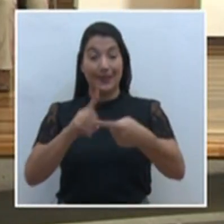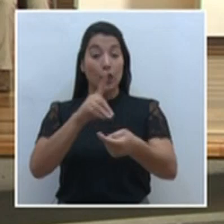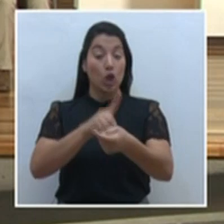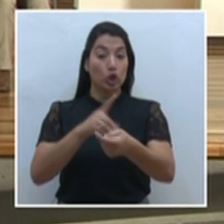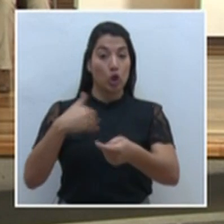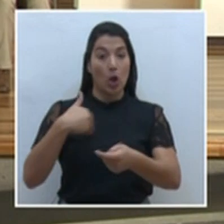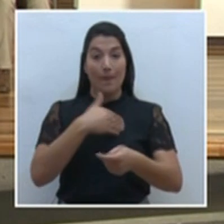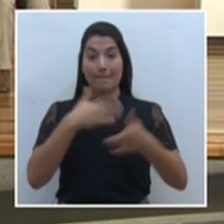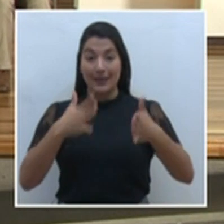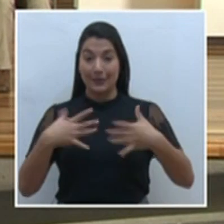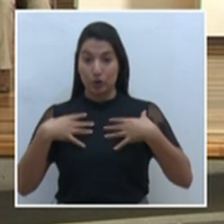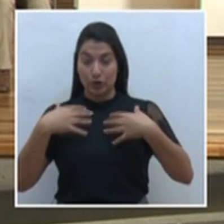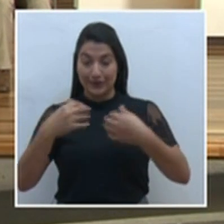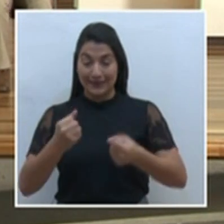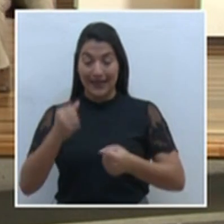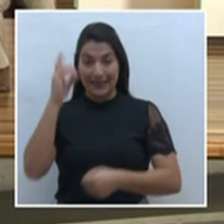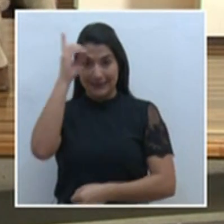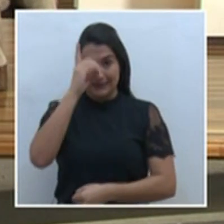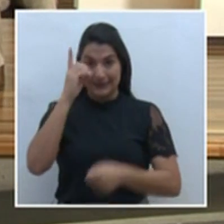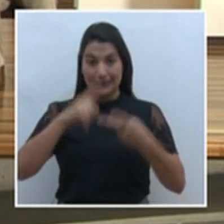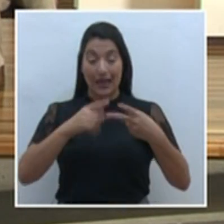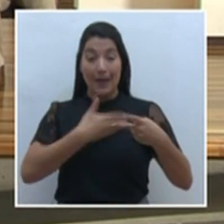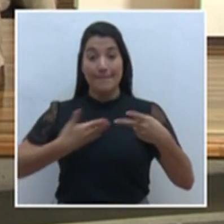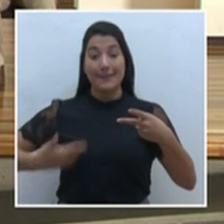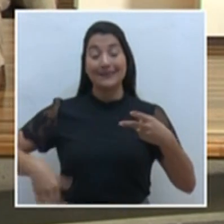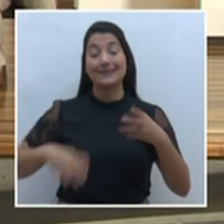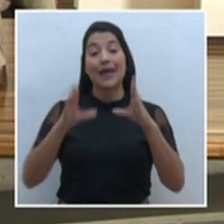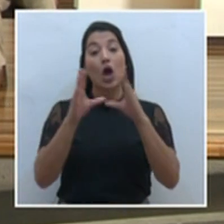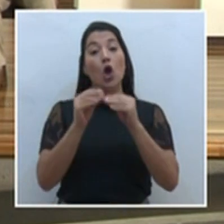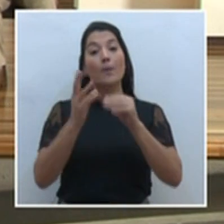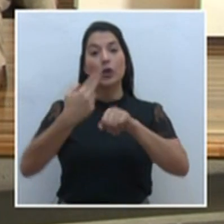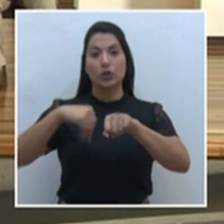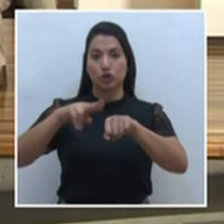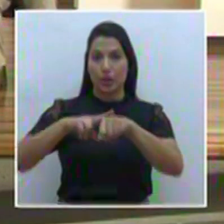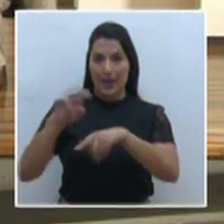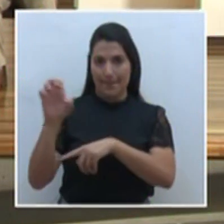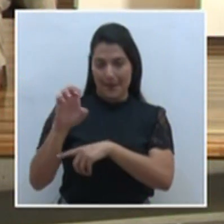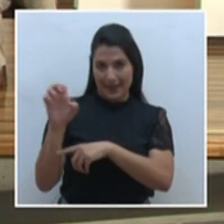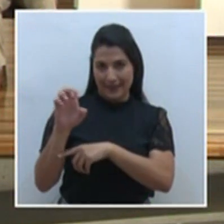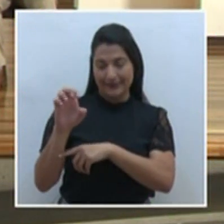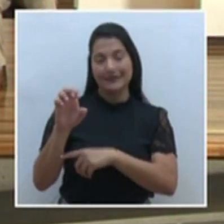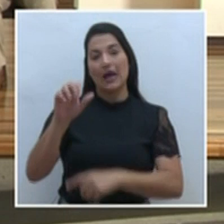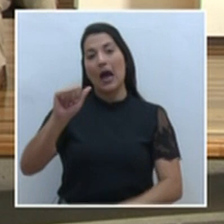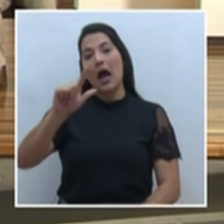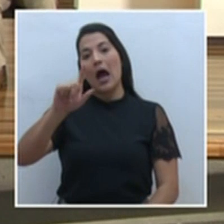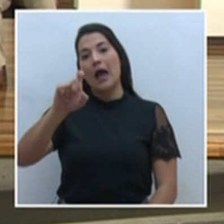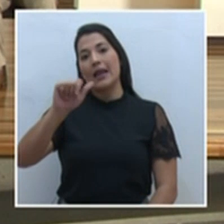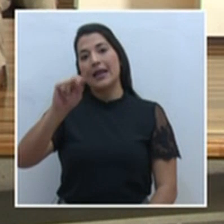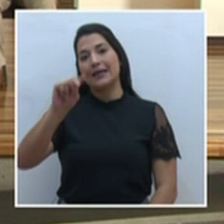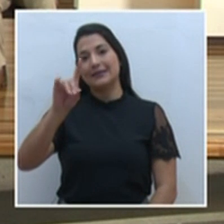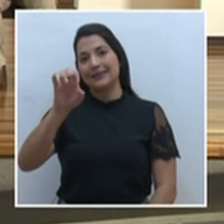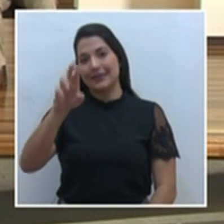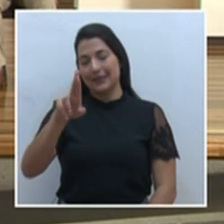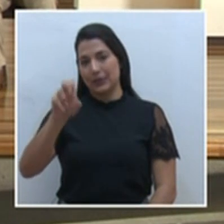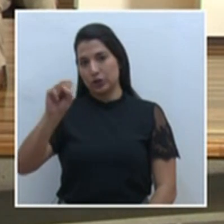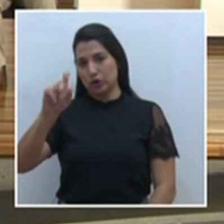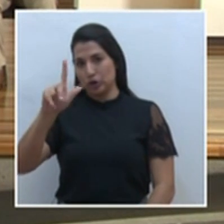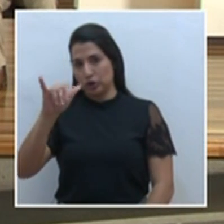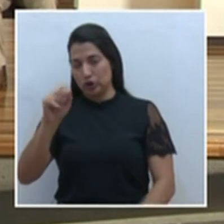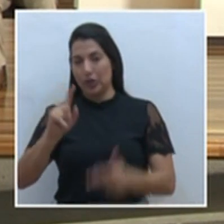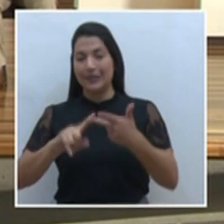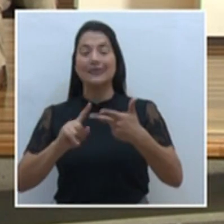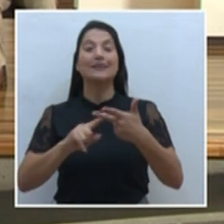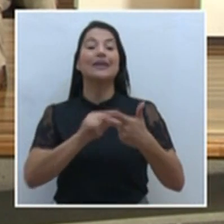ministro de Salud, don Daniel Salas, el presidente de la Comisión Nacional de Emergencias, el señor Alexander Solís, y el gerente médico de la